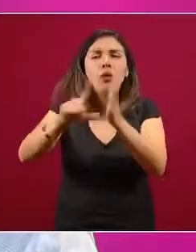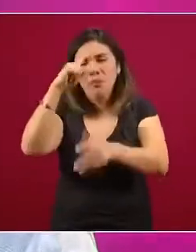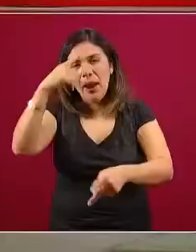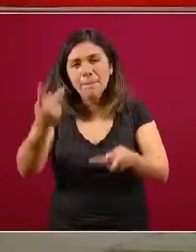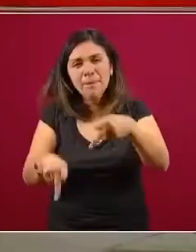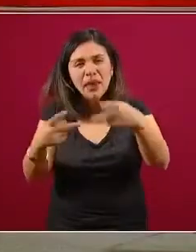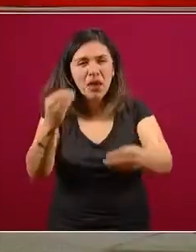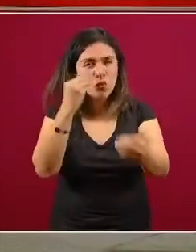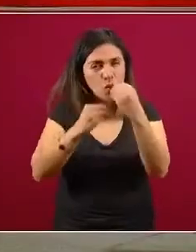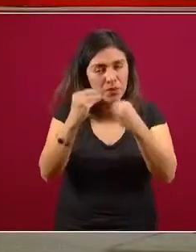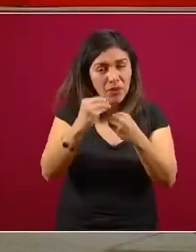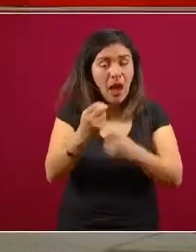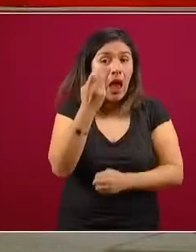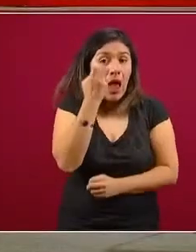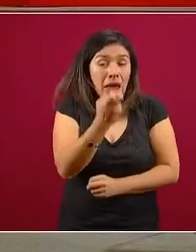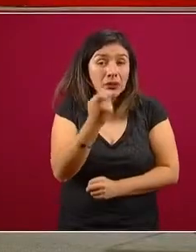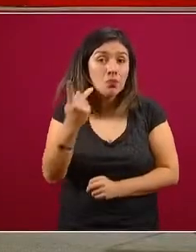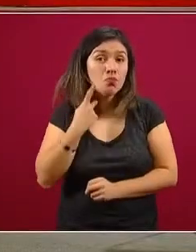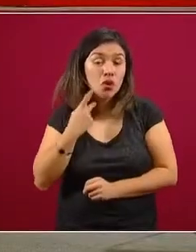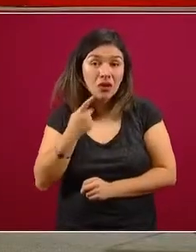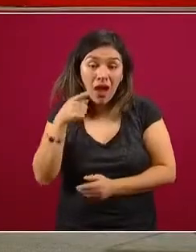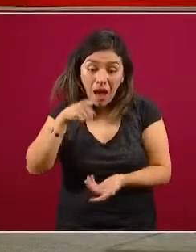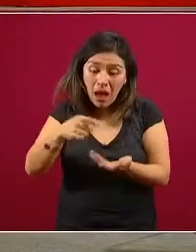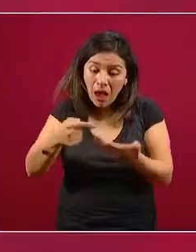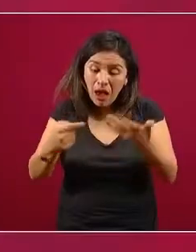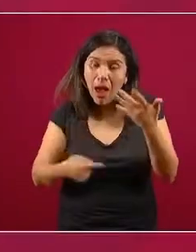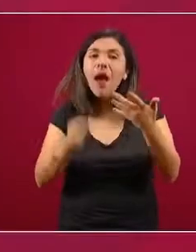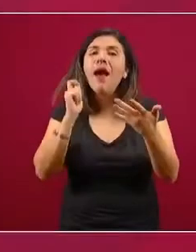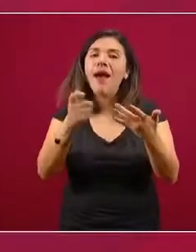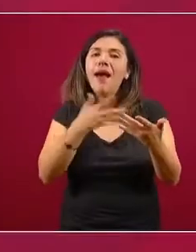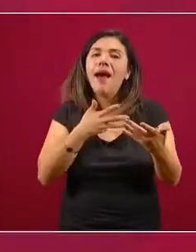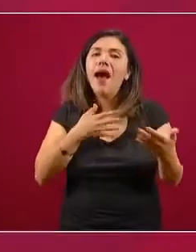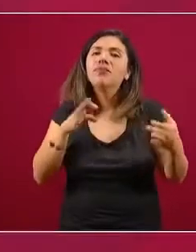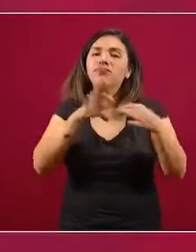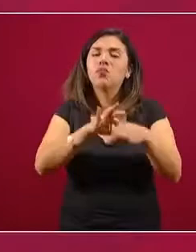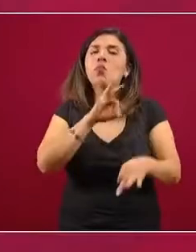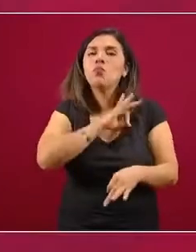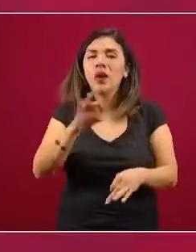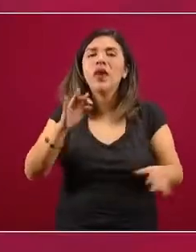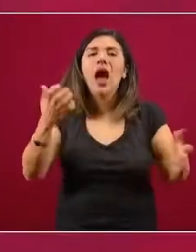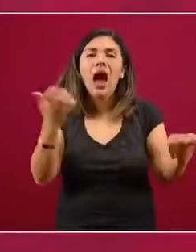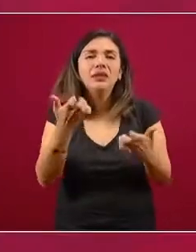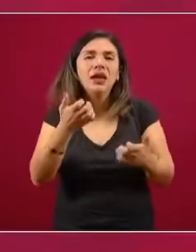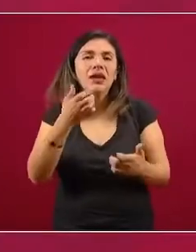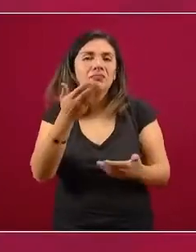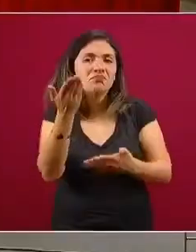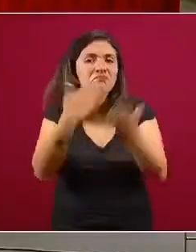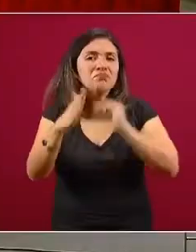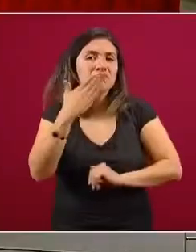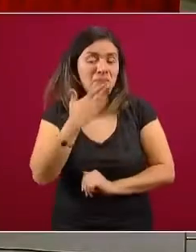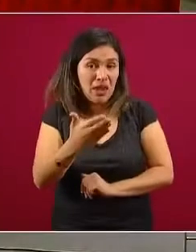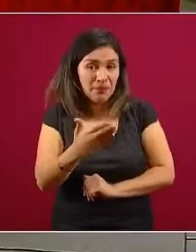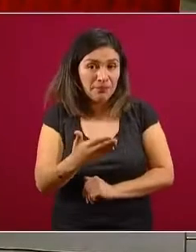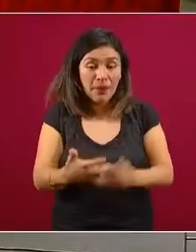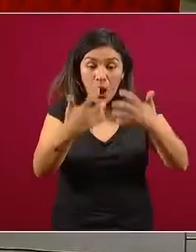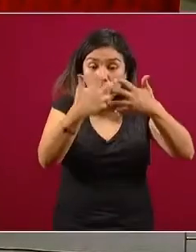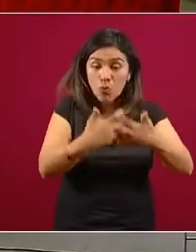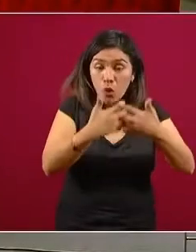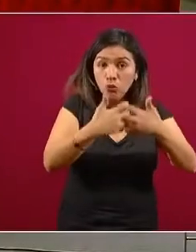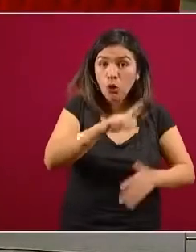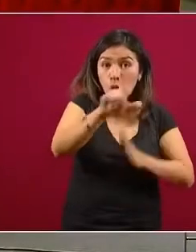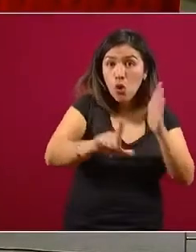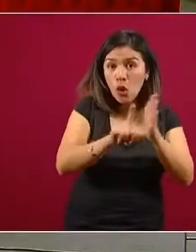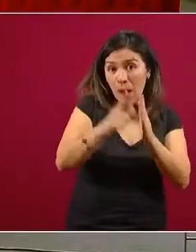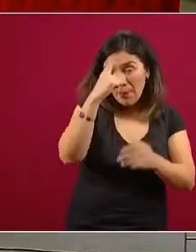alimentos, y en este tipo de políticas es donde se enlazan el logro de estos objetivos. La producción local,